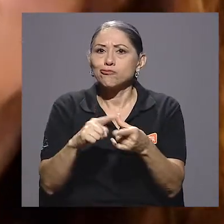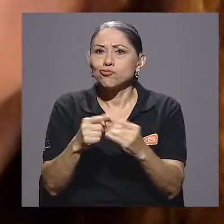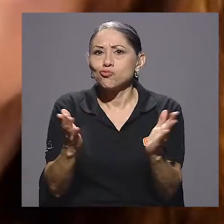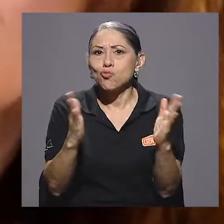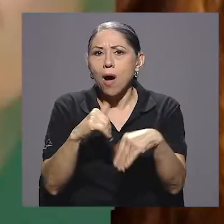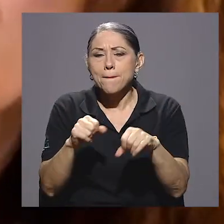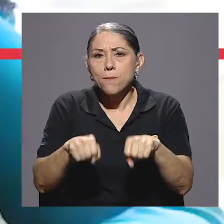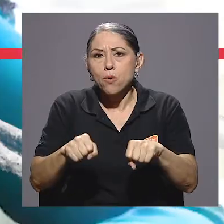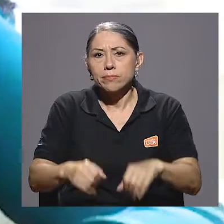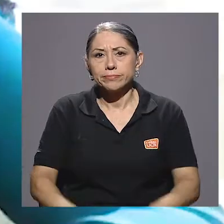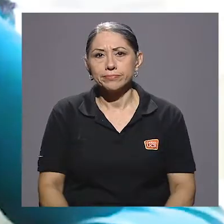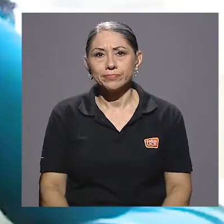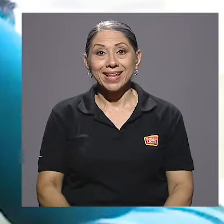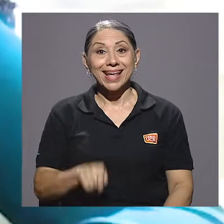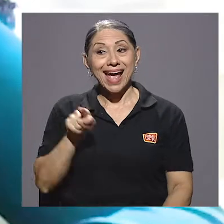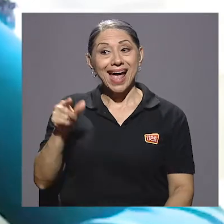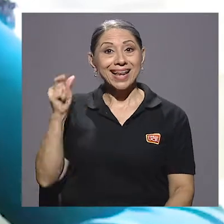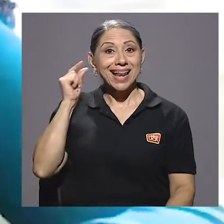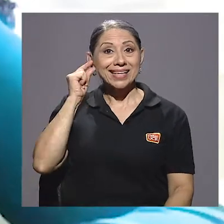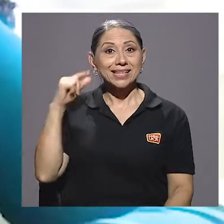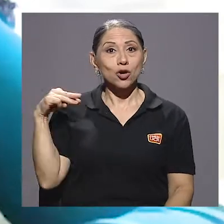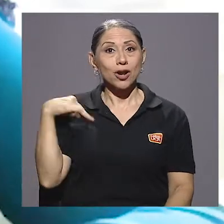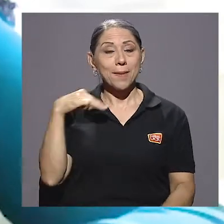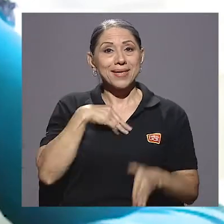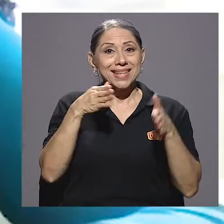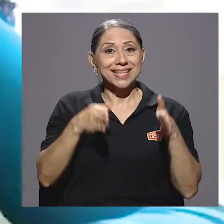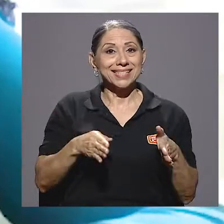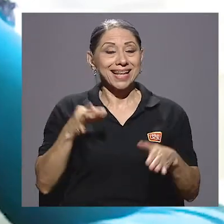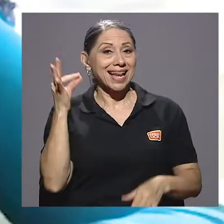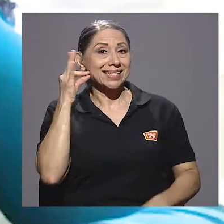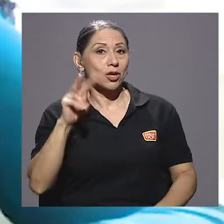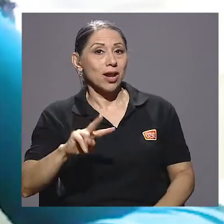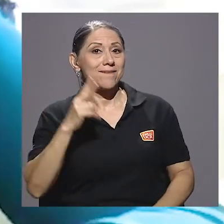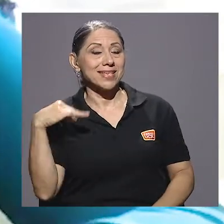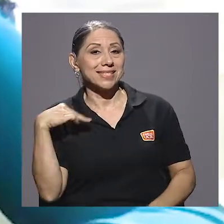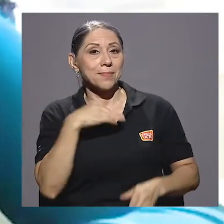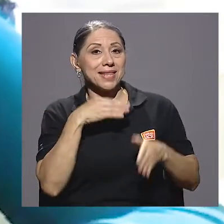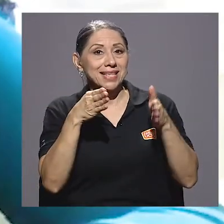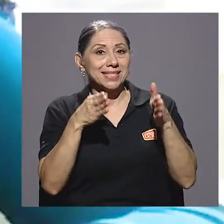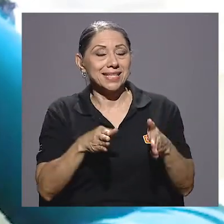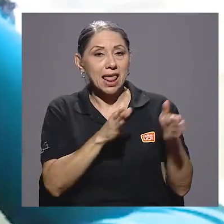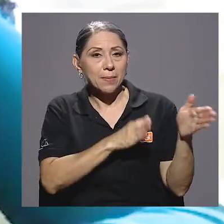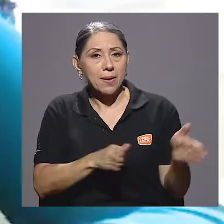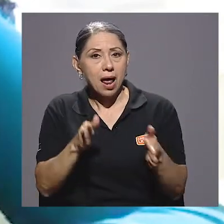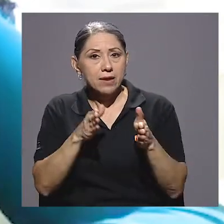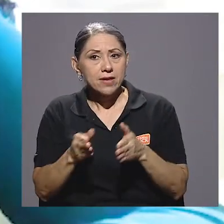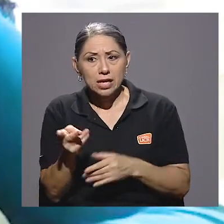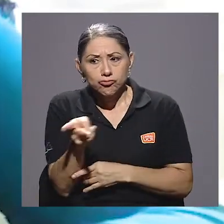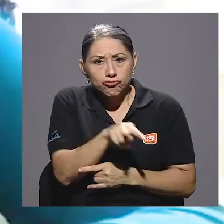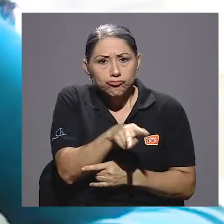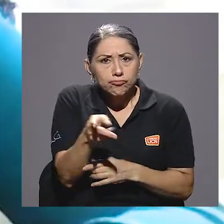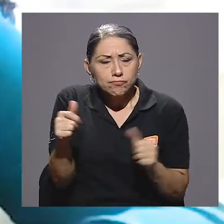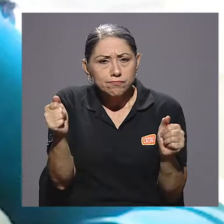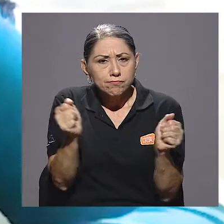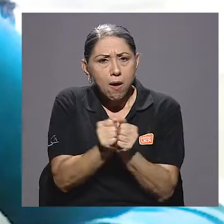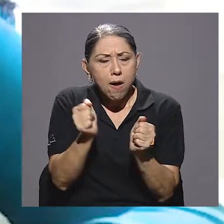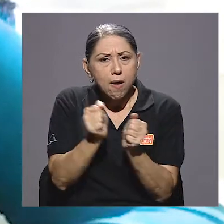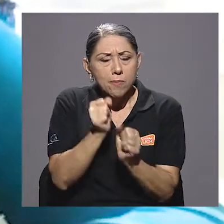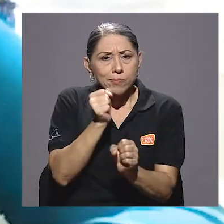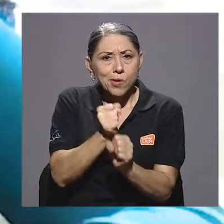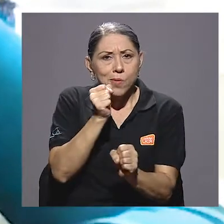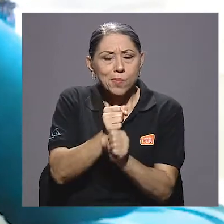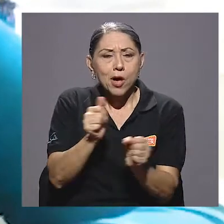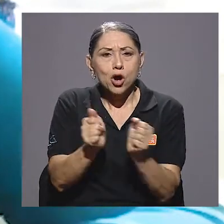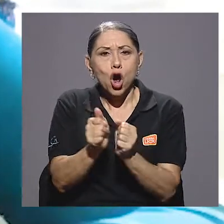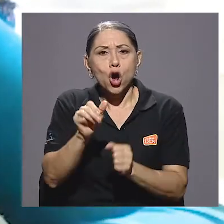se reduce. Y ahí la señora ministra y la señora viceministra de Planificación han venido trabajando muy fuertemente